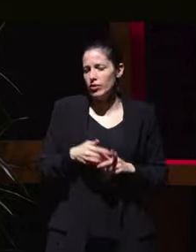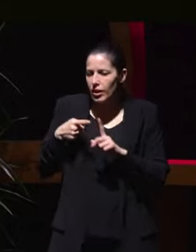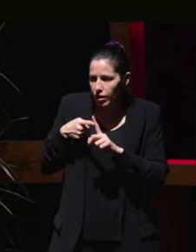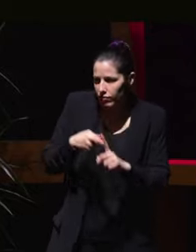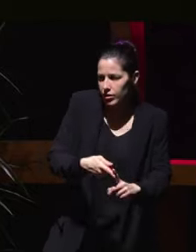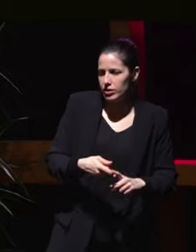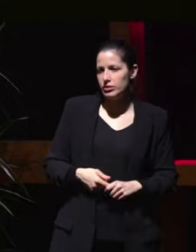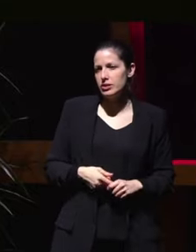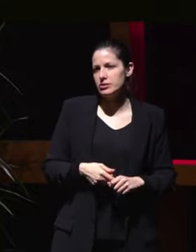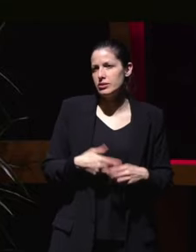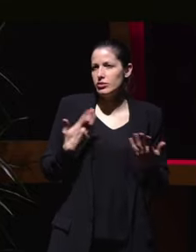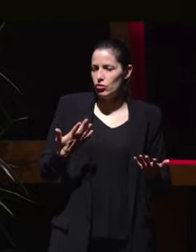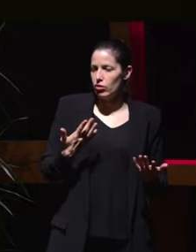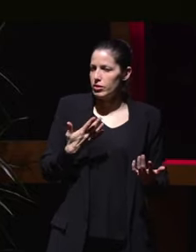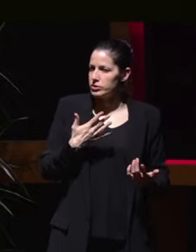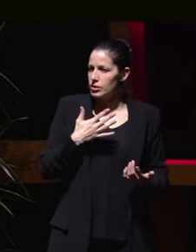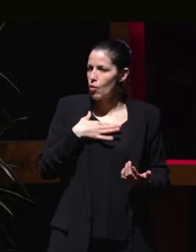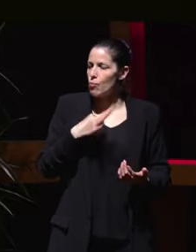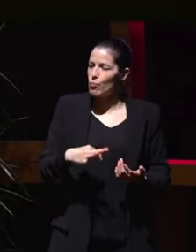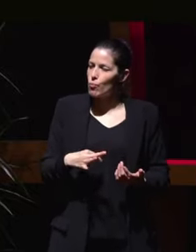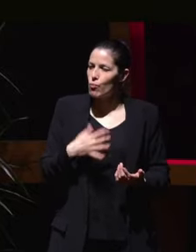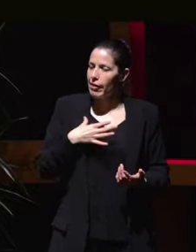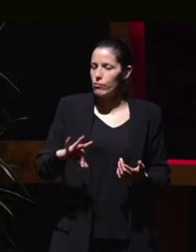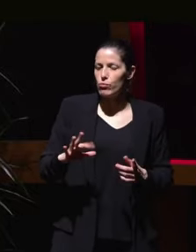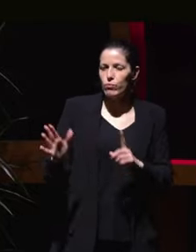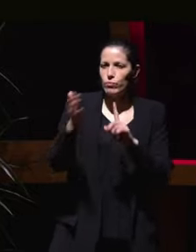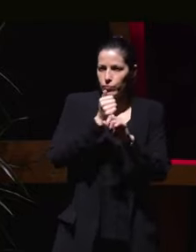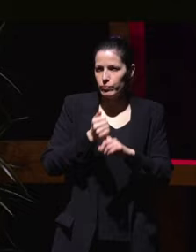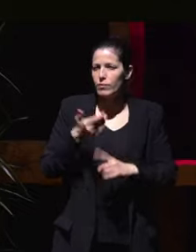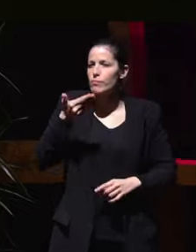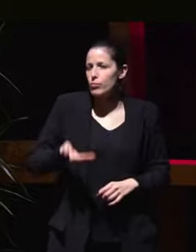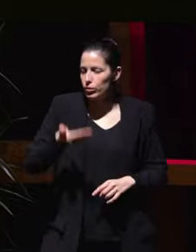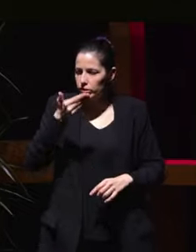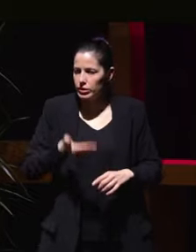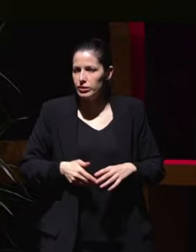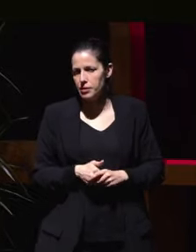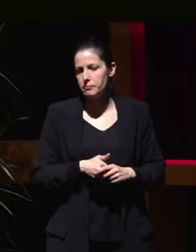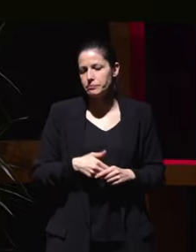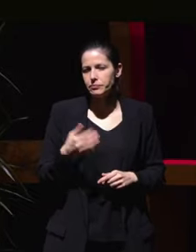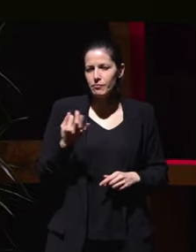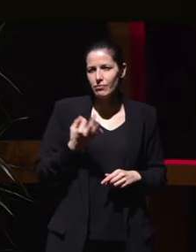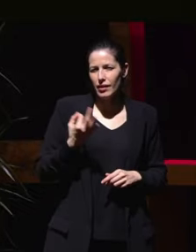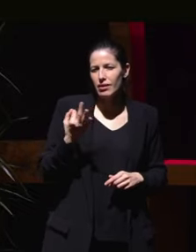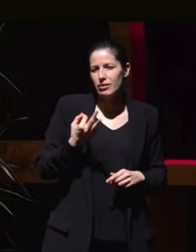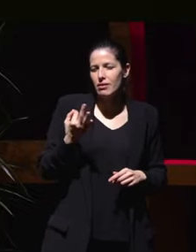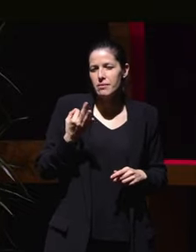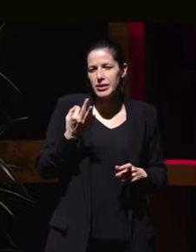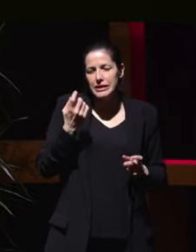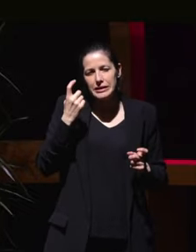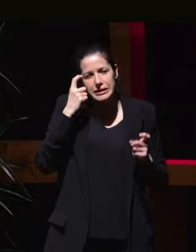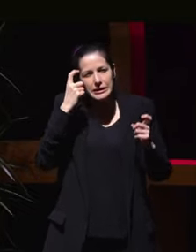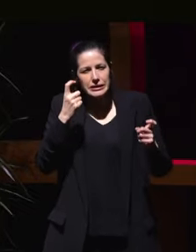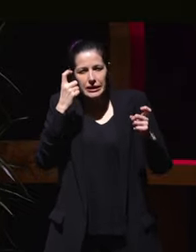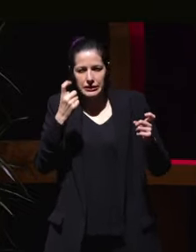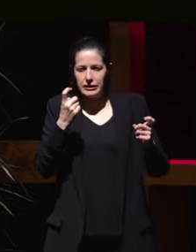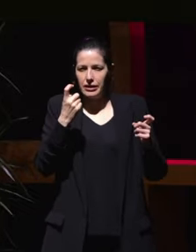teñan máis fácil e que saiban que sé que se pode chegar, pues será importante. Decía aí, facerse un oco nun mundo moi masculinizado. Eso